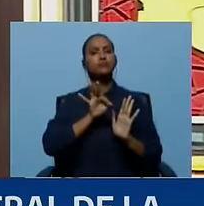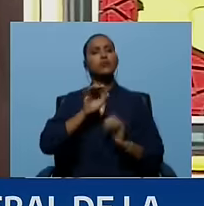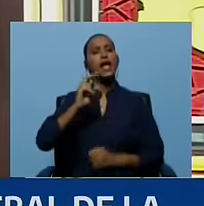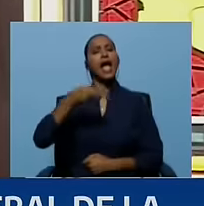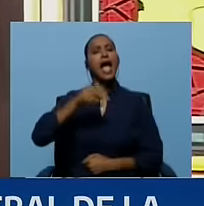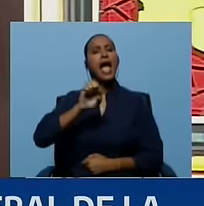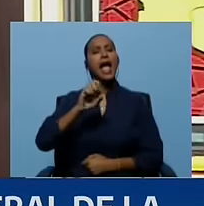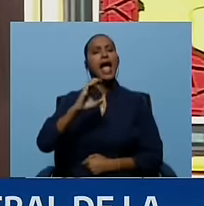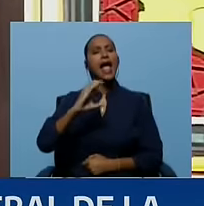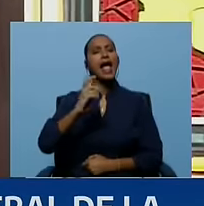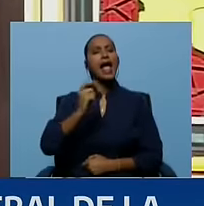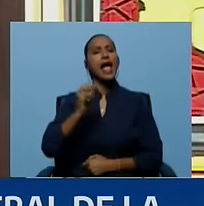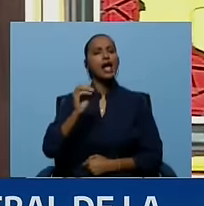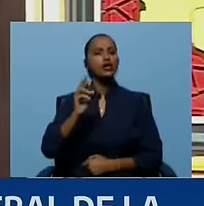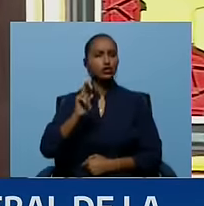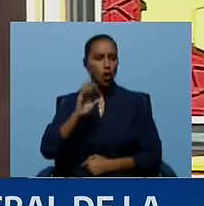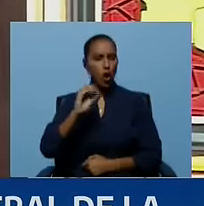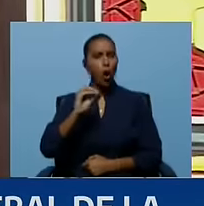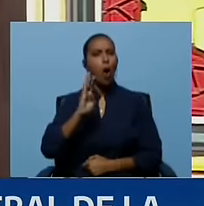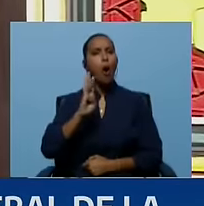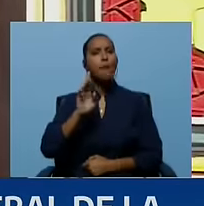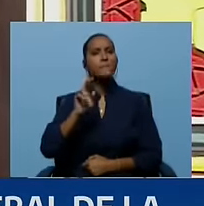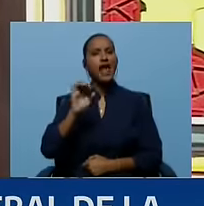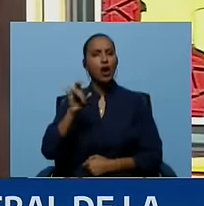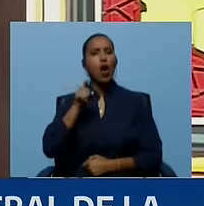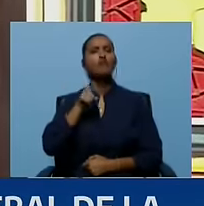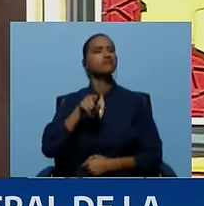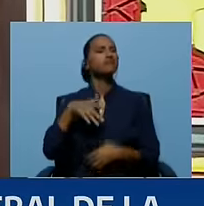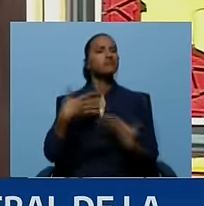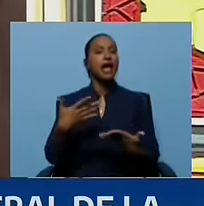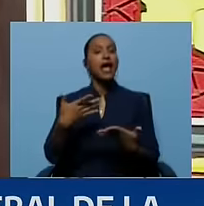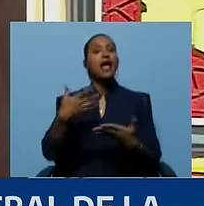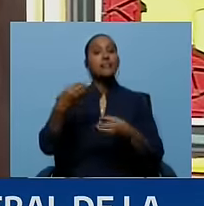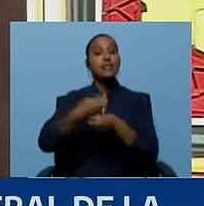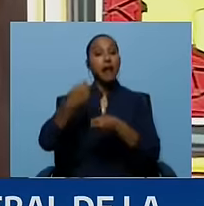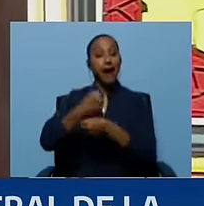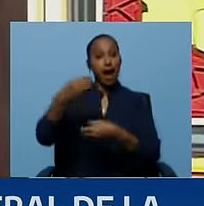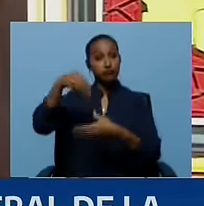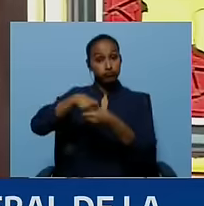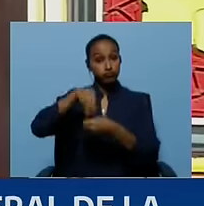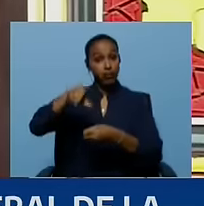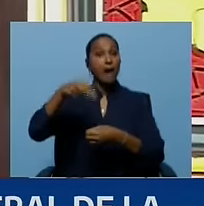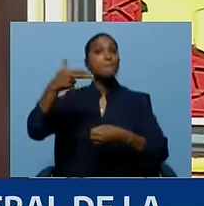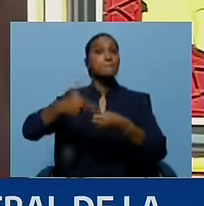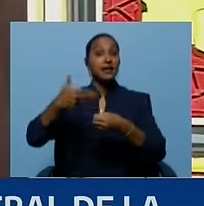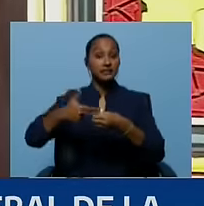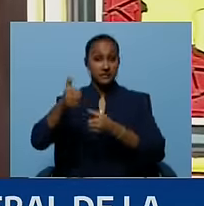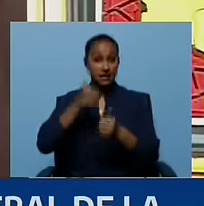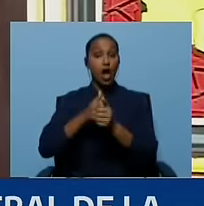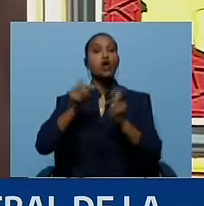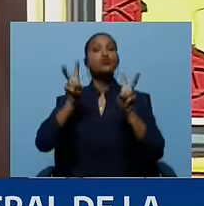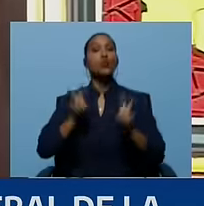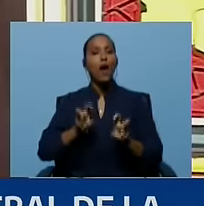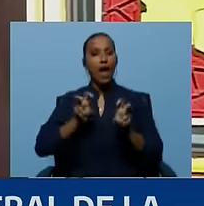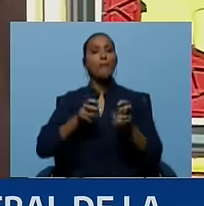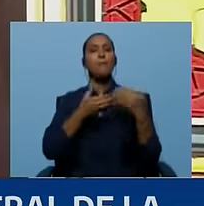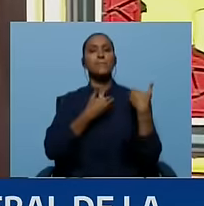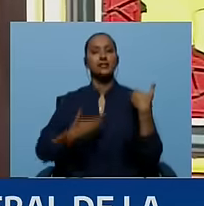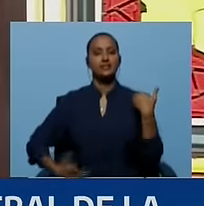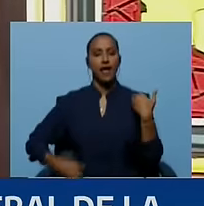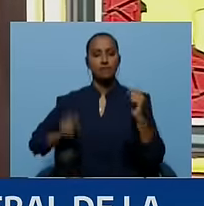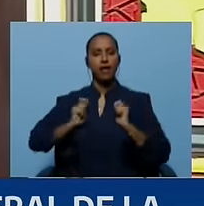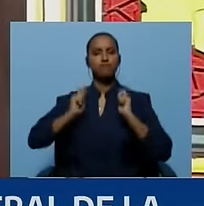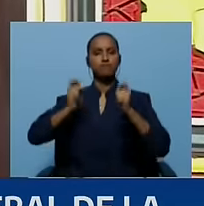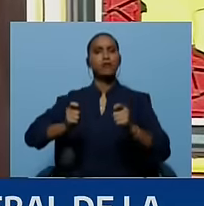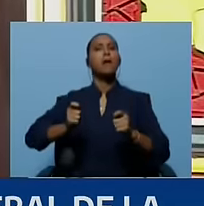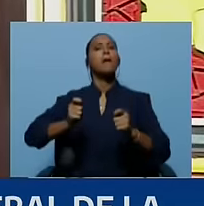venía ejerciendo la vicepresidencia de PDVSA, como nuevo presidente de la industria petrolera de Venezuela.